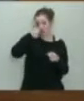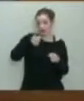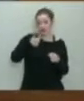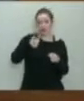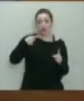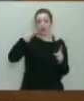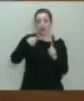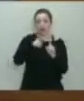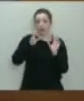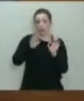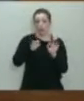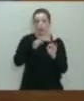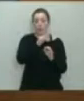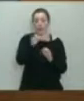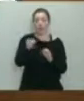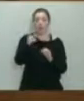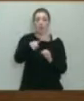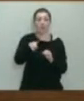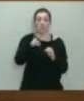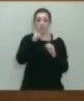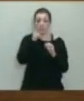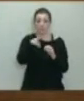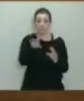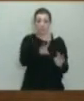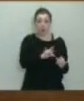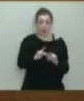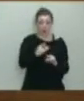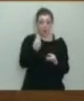destinos y convertir en papel mojado lo que nos presentan como